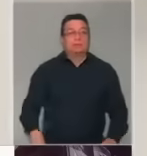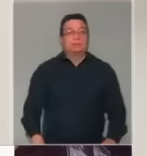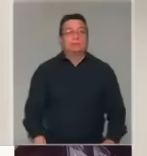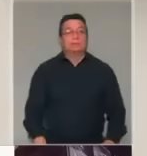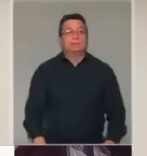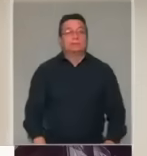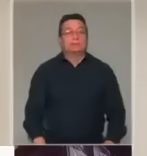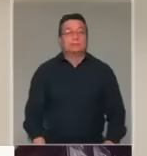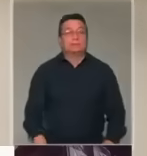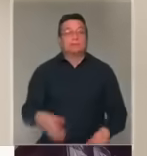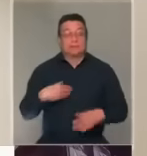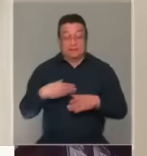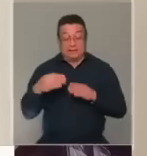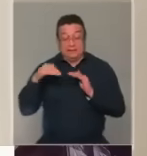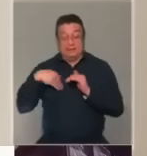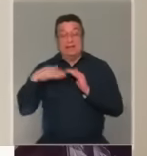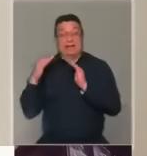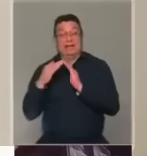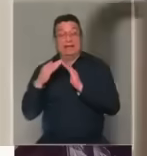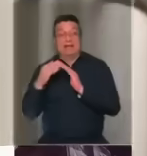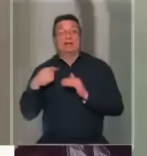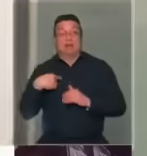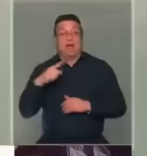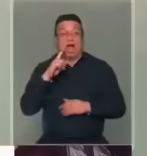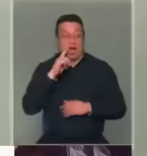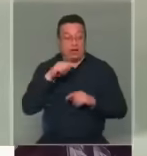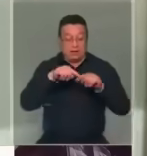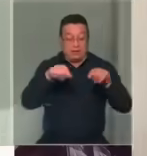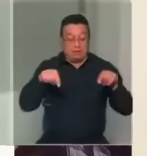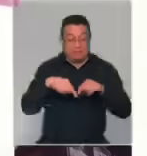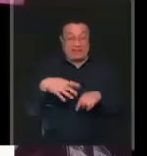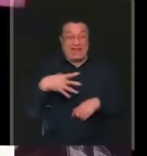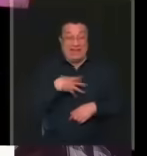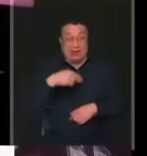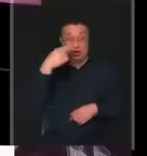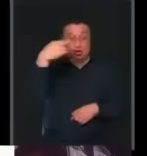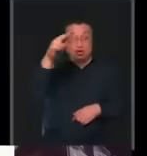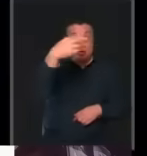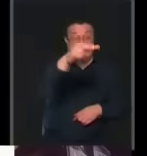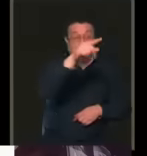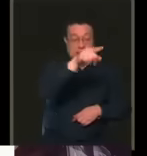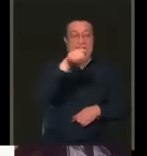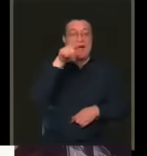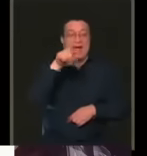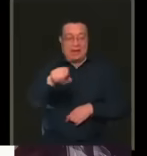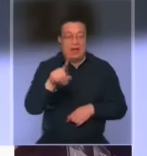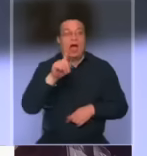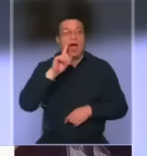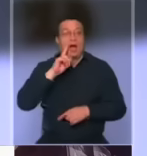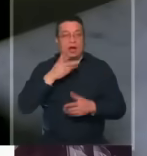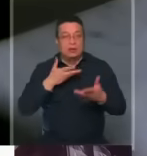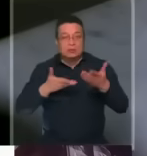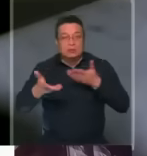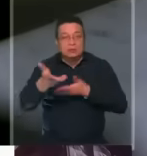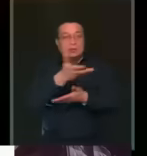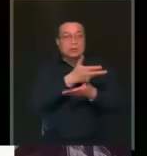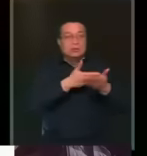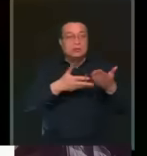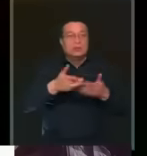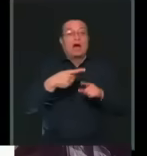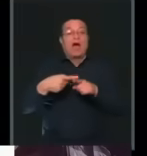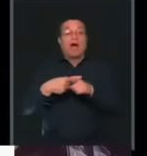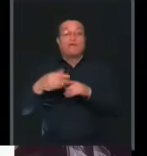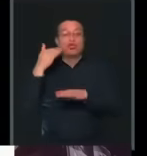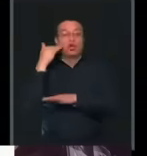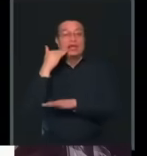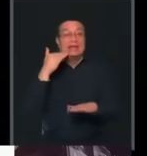Desde el interior de nuestros hogares, en la intimidad de la pieza de nuestros hijos, es ahí donde se están dando la mayoría de interacciones entre pedófilos